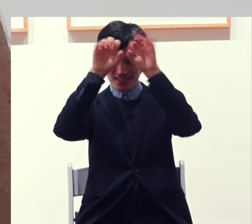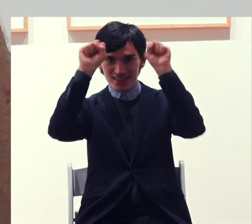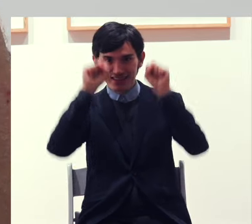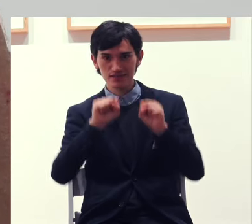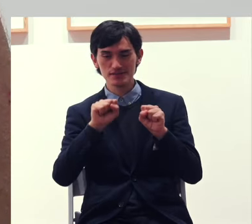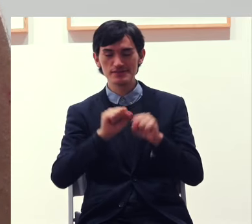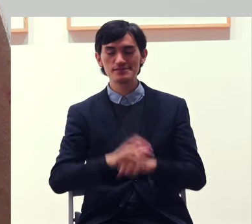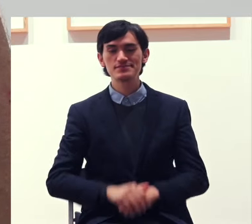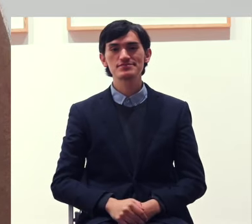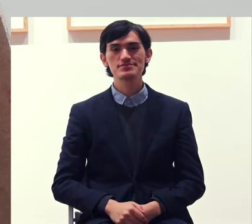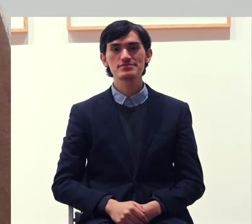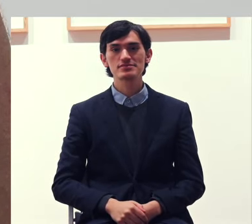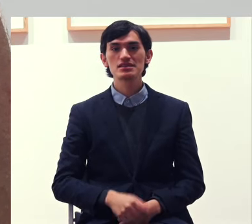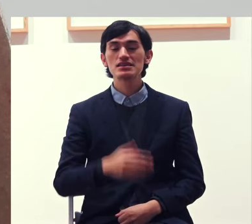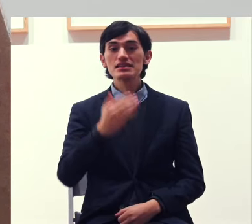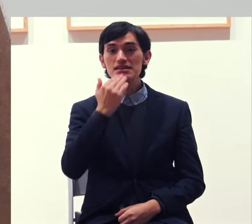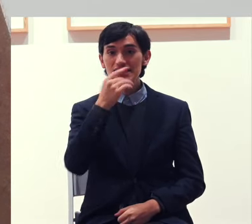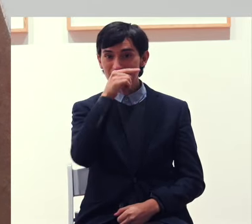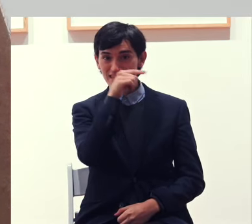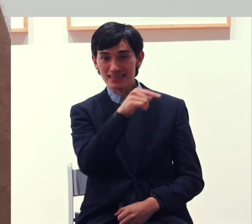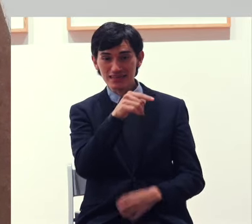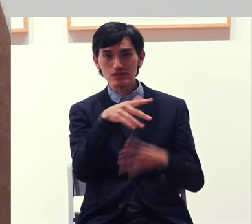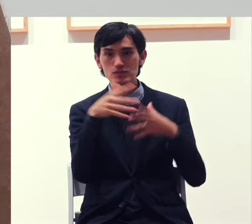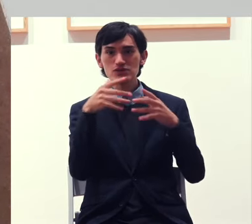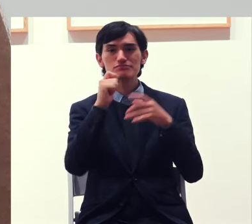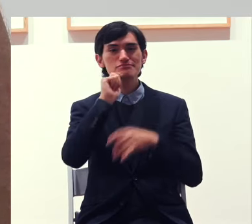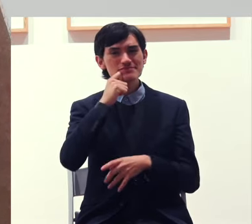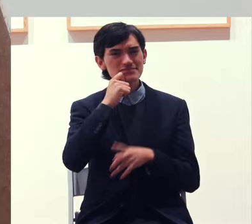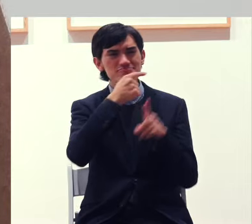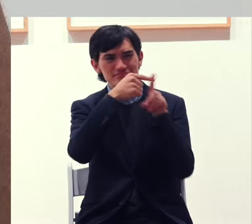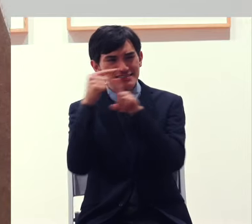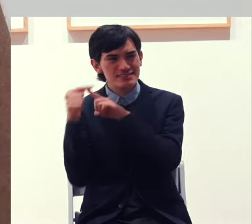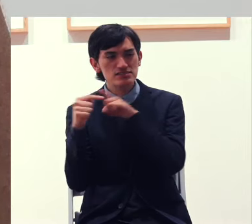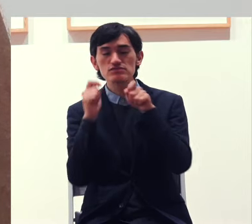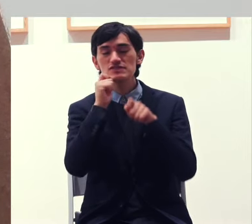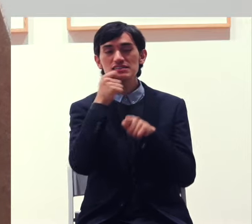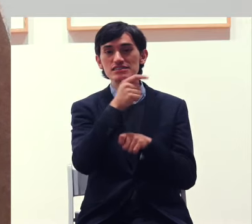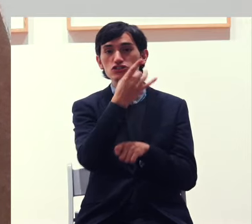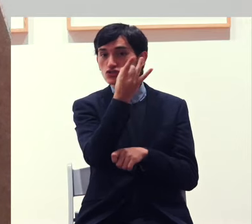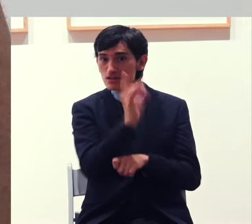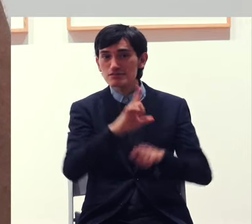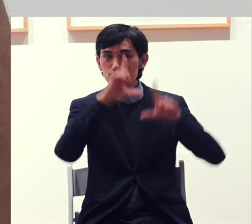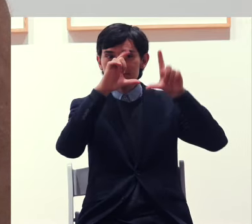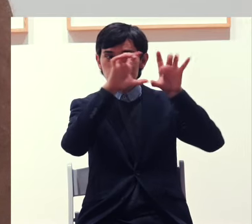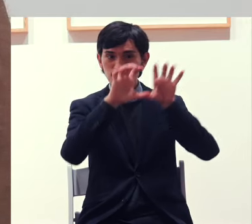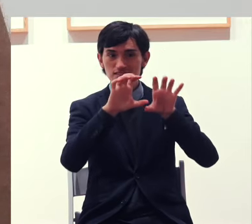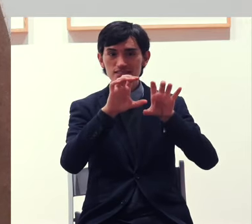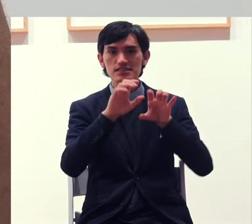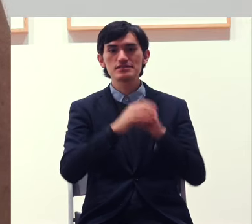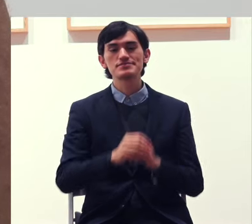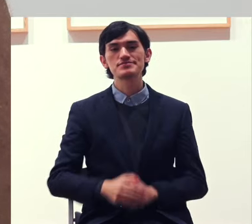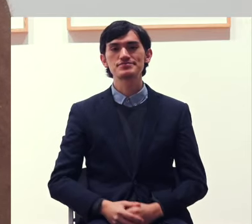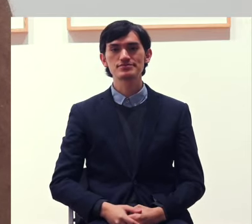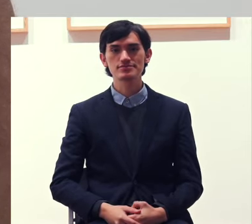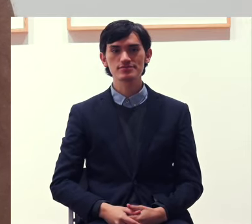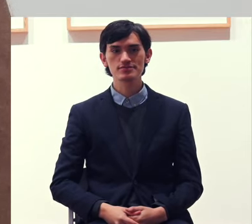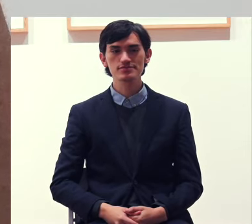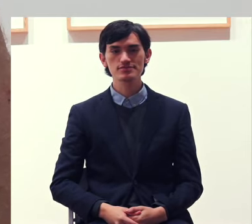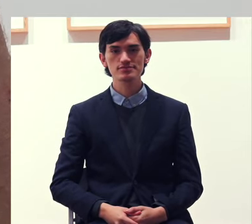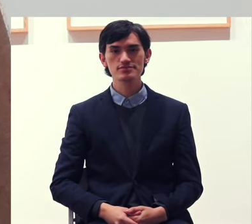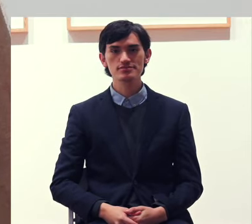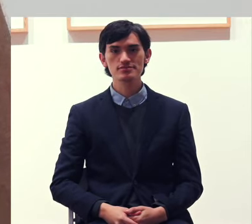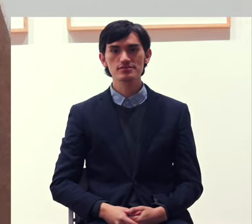su soporte, soldada a él. Una ruina es, en muchos sentidos, solo eso, imagen-materia,